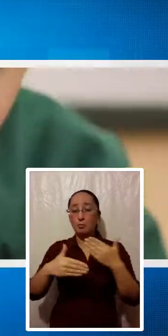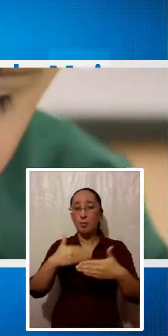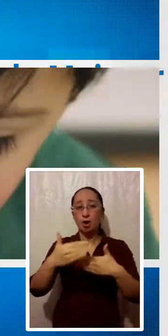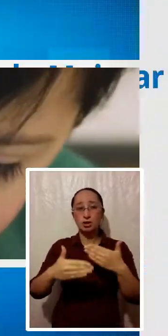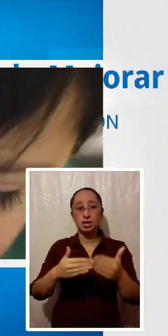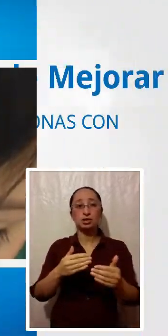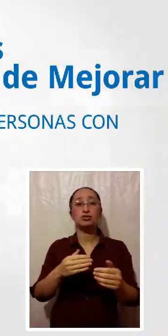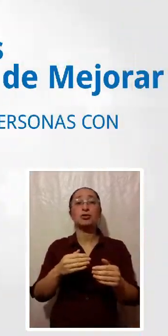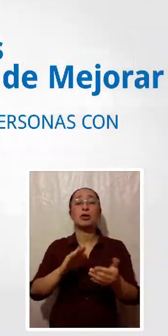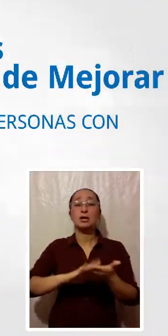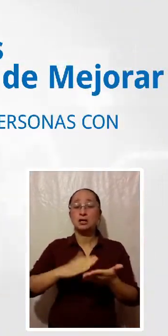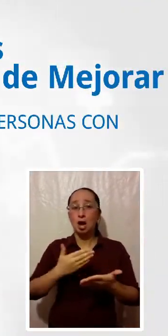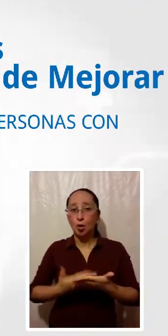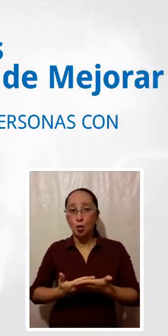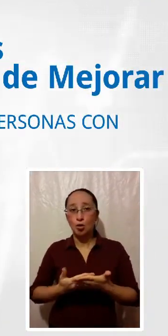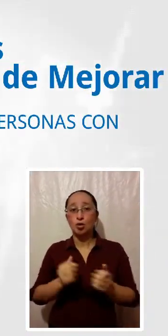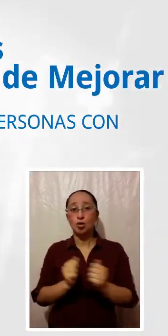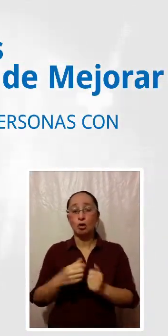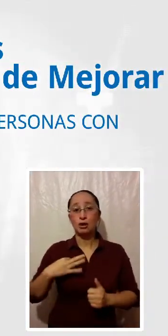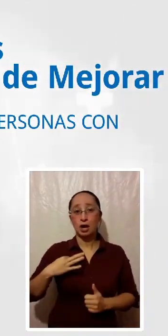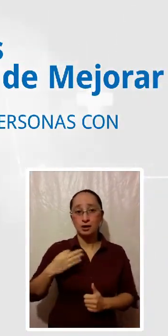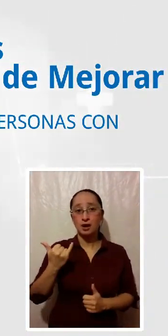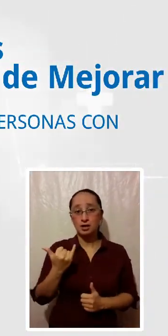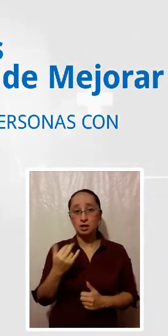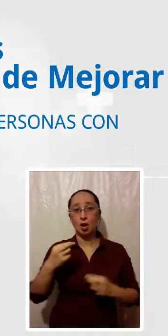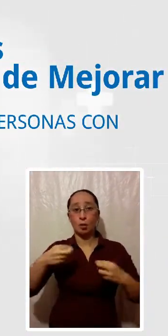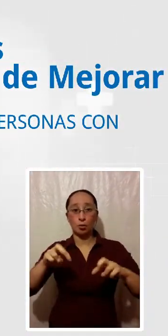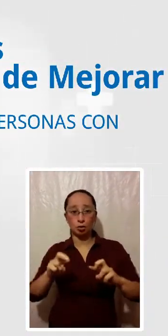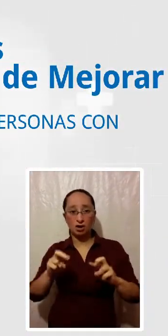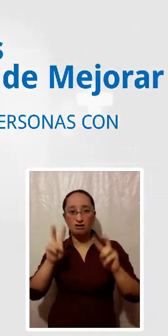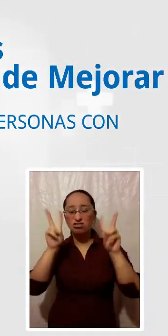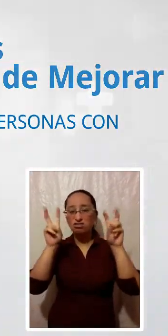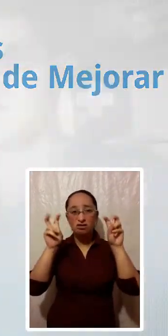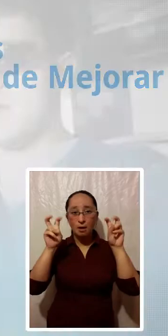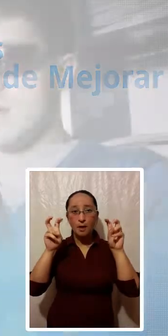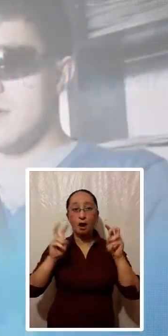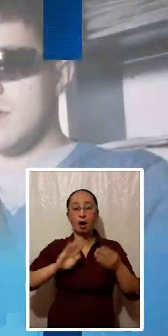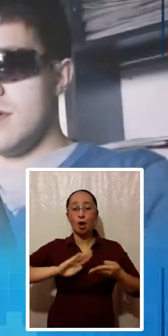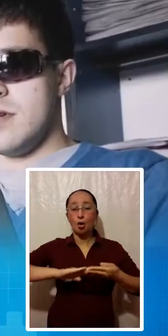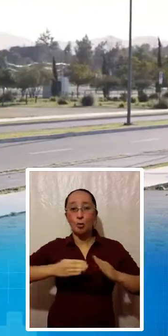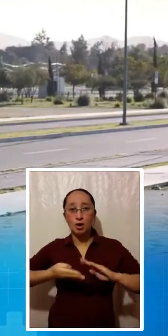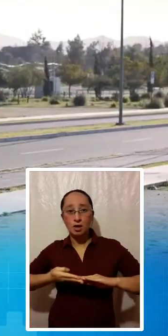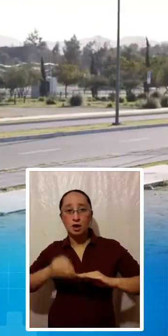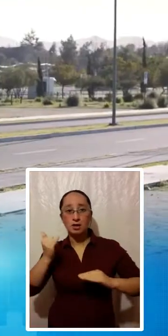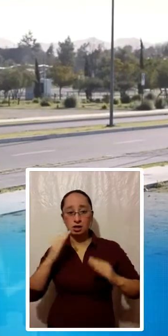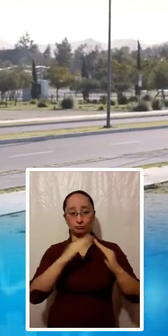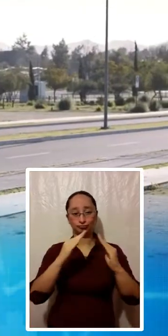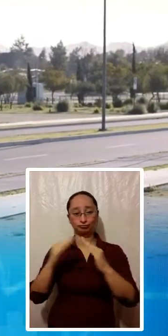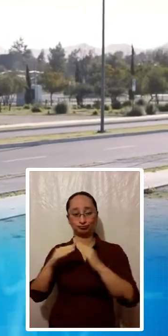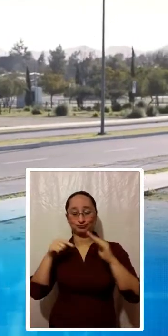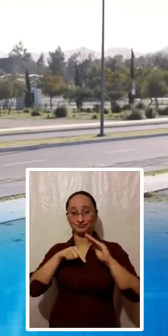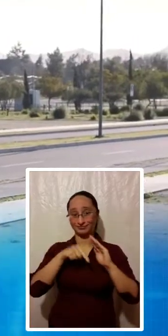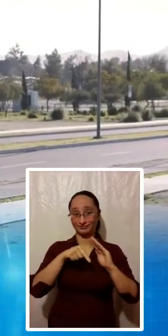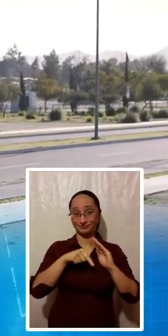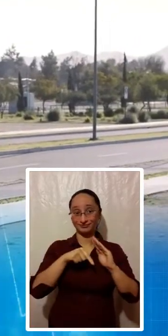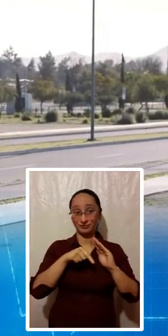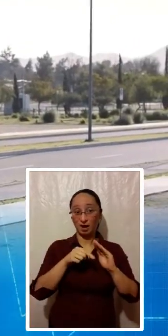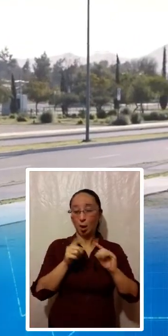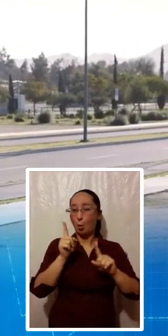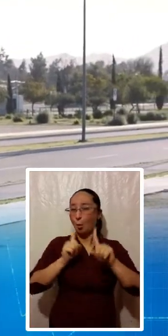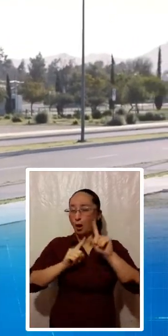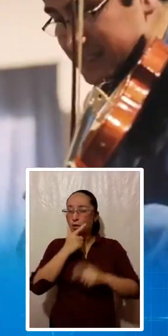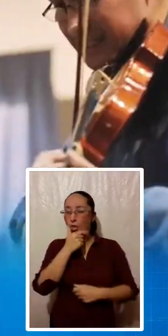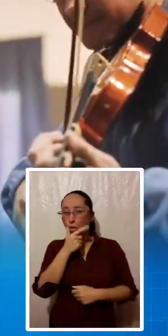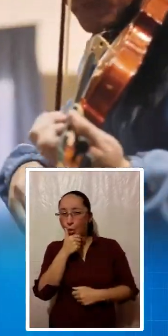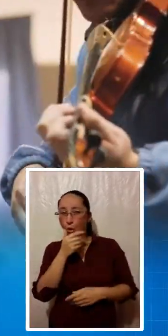de rehabilitación integral con calidad y oportunidad en sus contextos comunitarios y domiciliarios. Ante